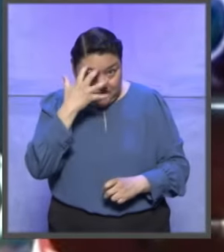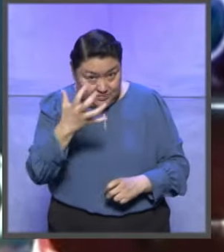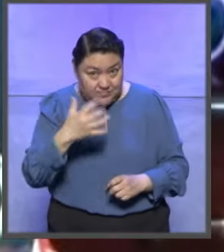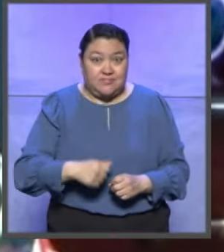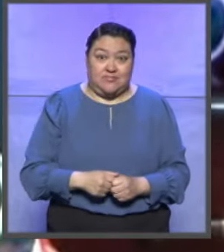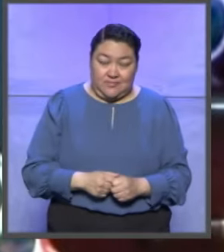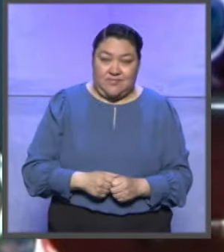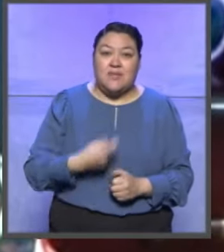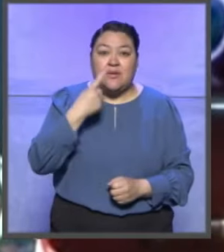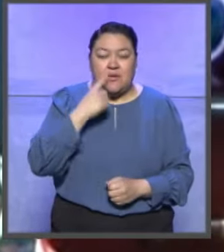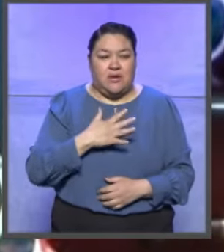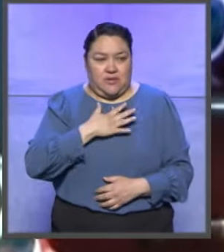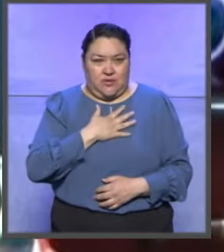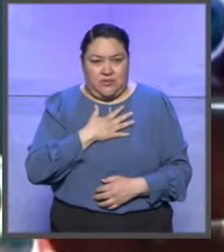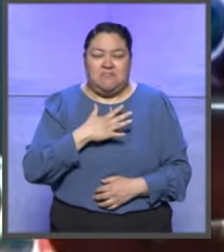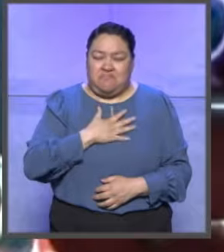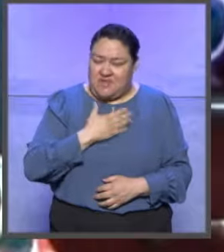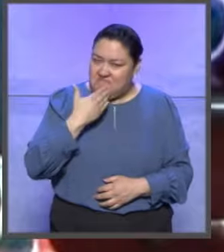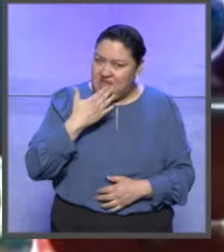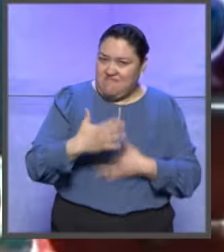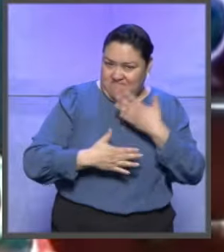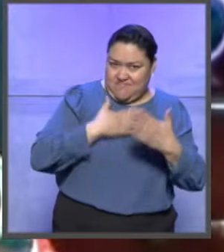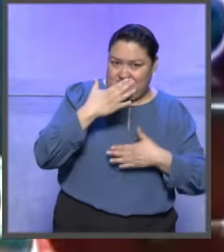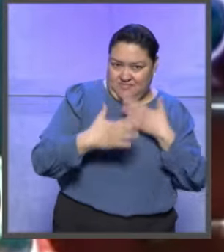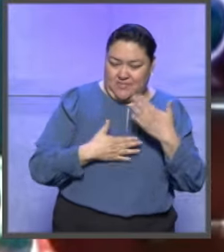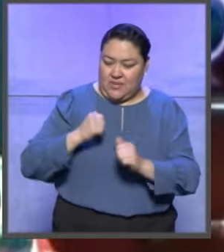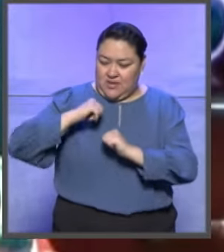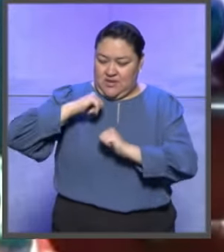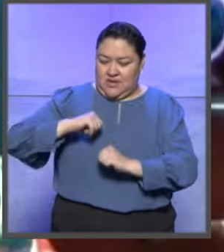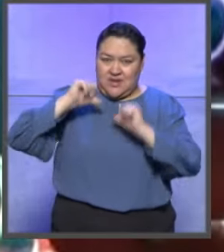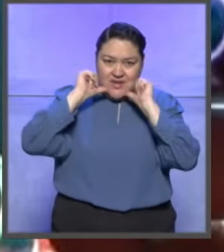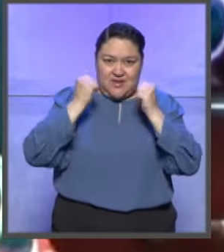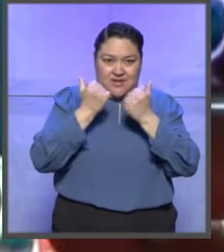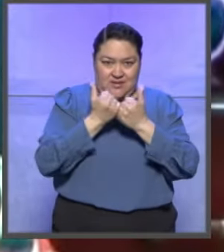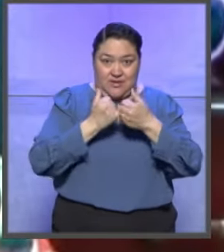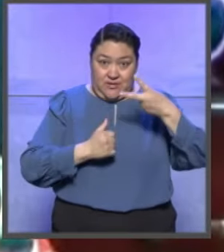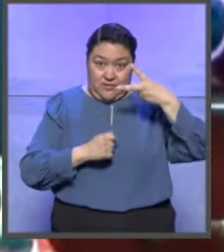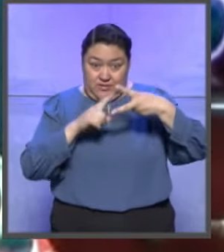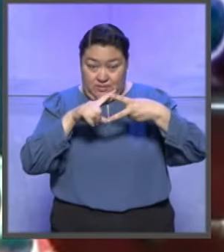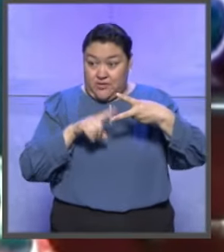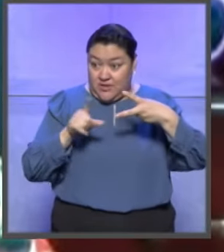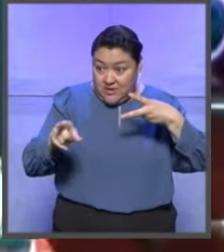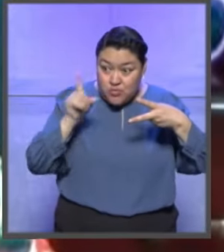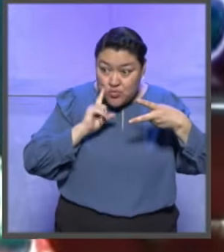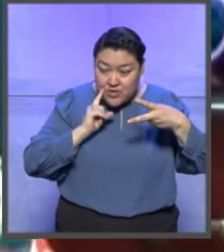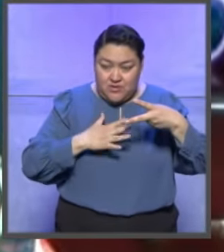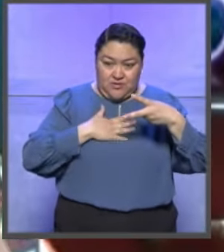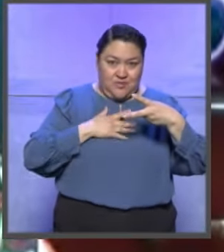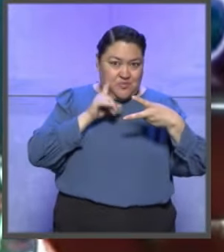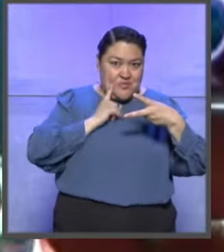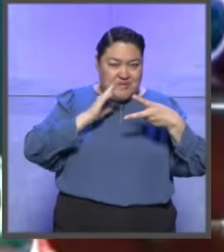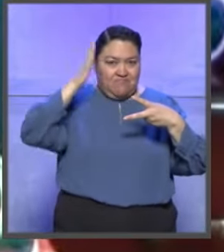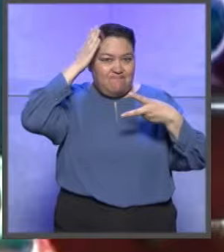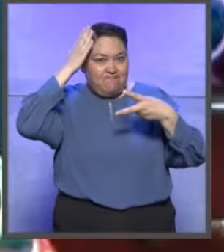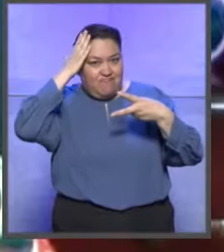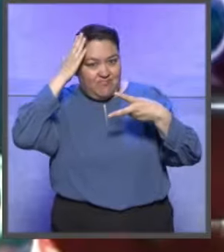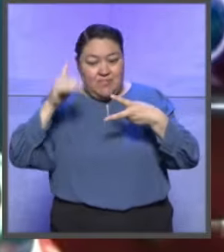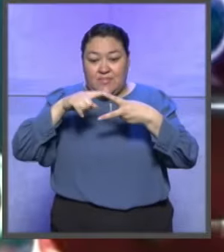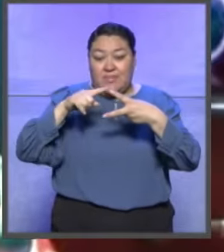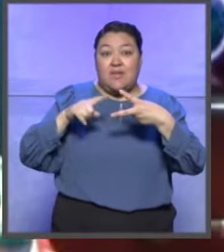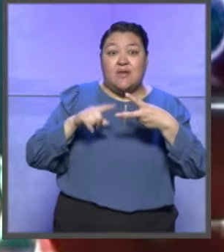digo que yo también celebro que seamos dos mujeres al frente de dos importantes asociaciones que